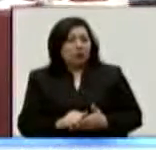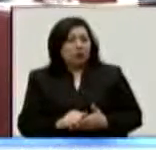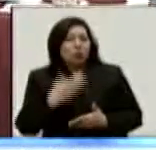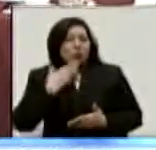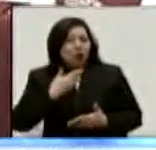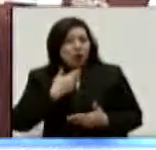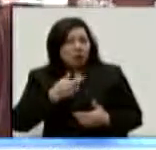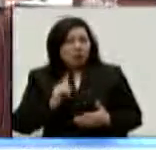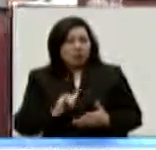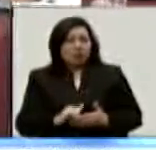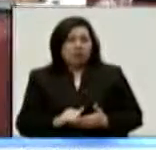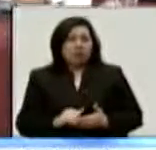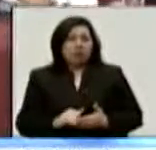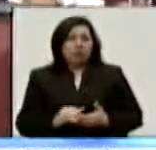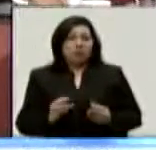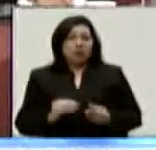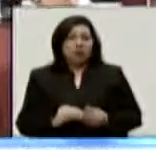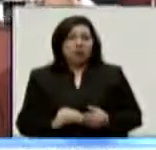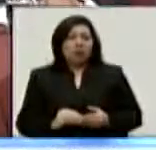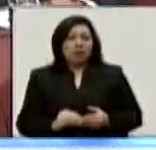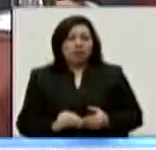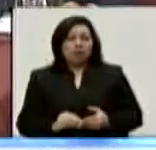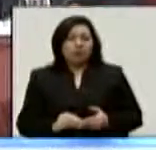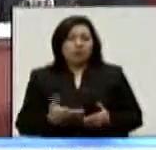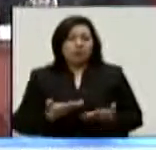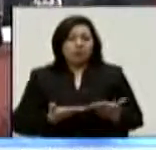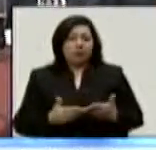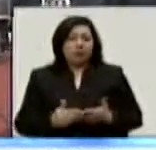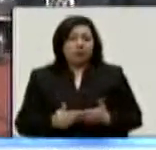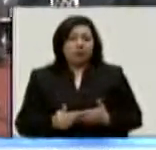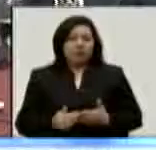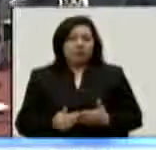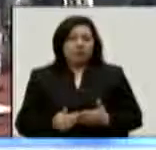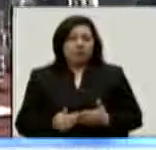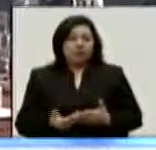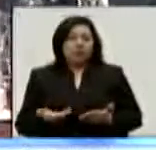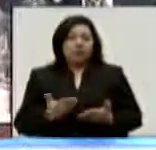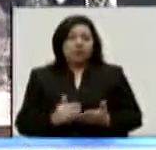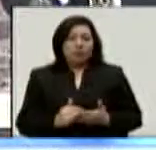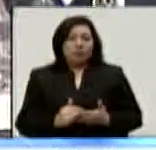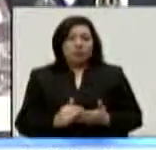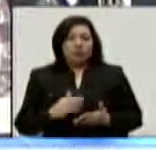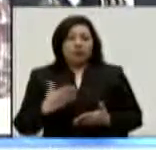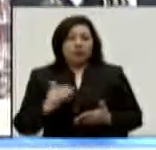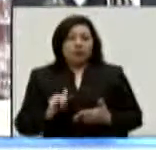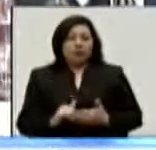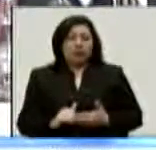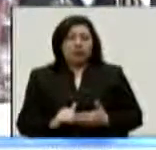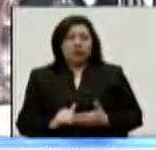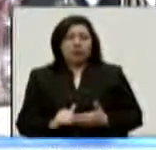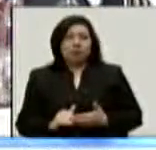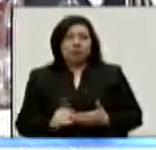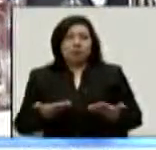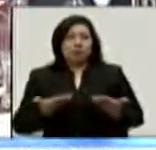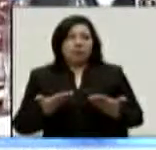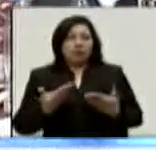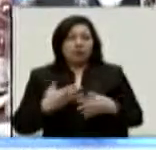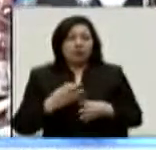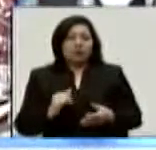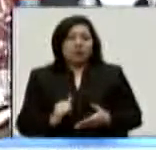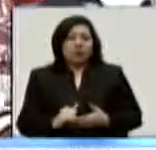un aviso, llame ahora, llame ya, busco socio para licitación. Así no funciona esto. Hay que ir a los foros. Y he ido a los